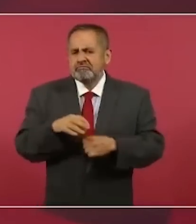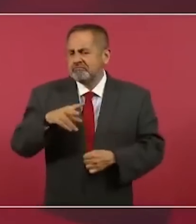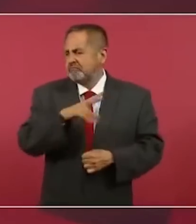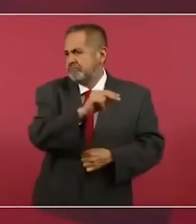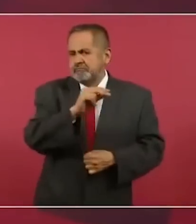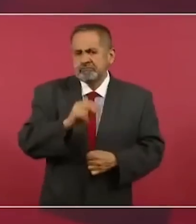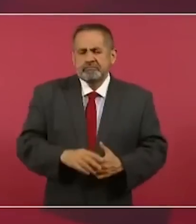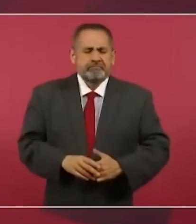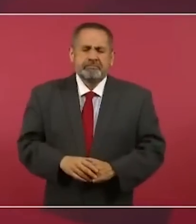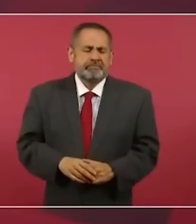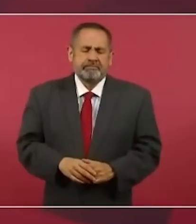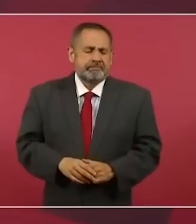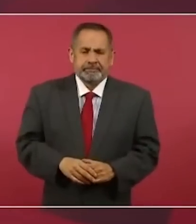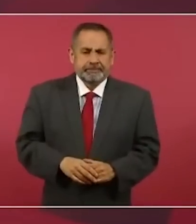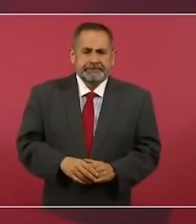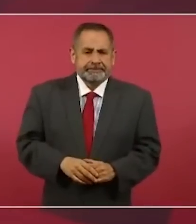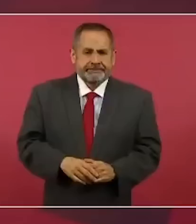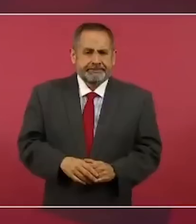que